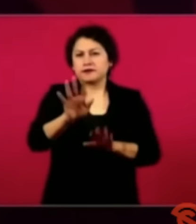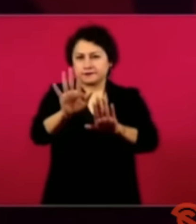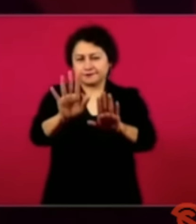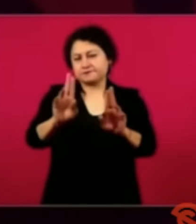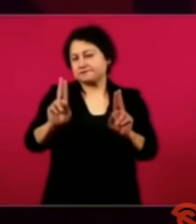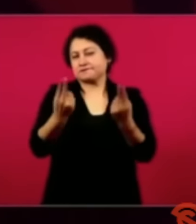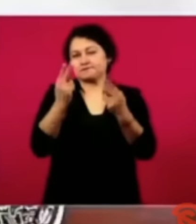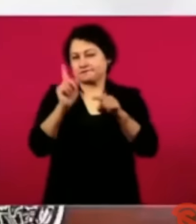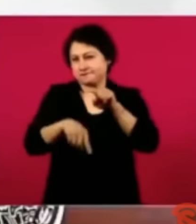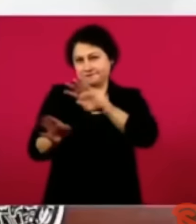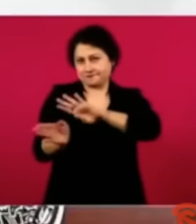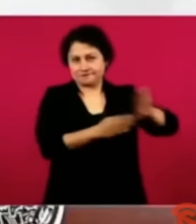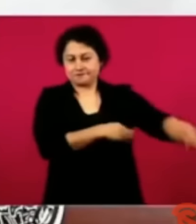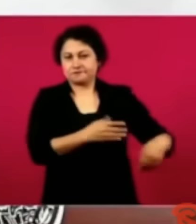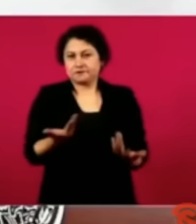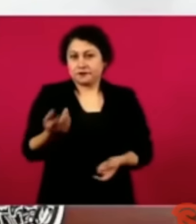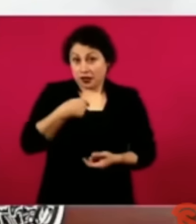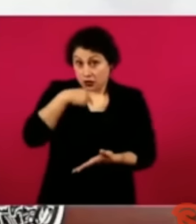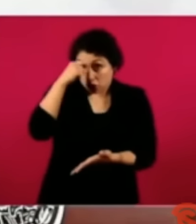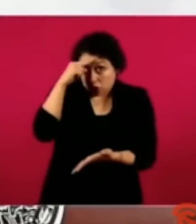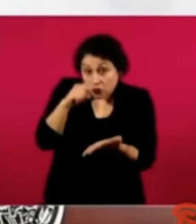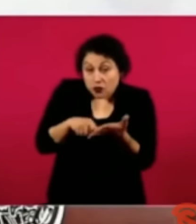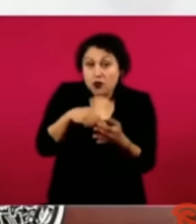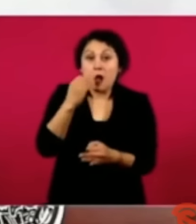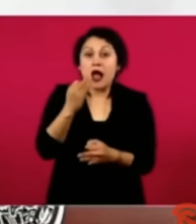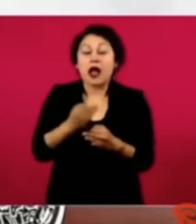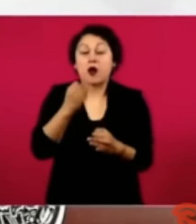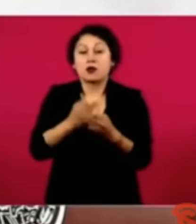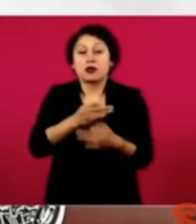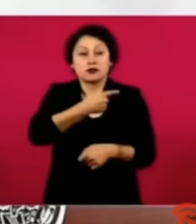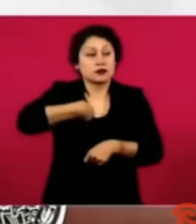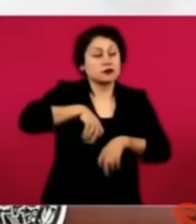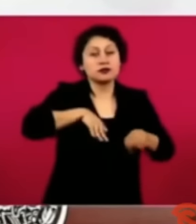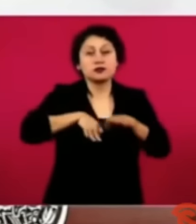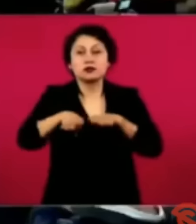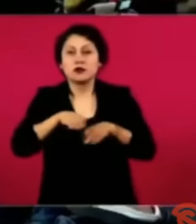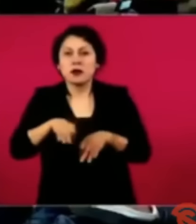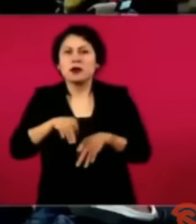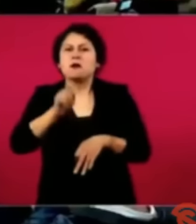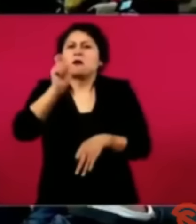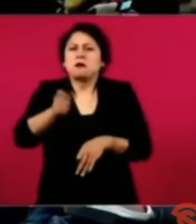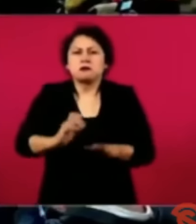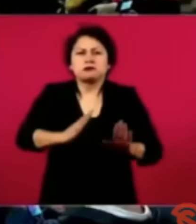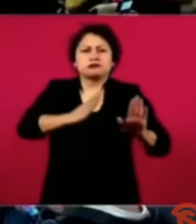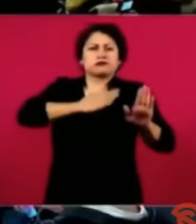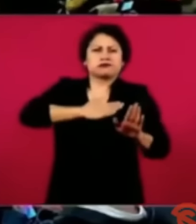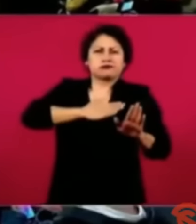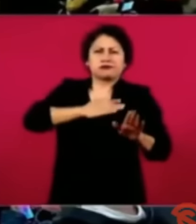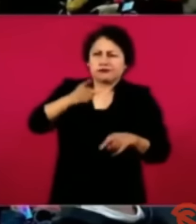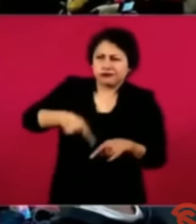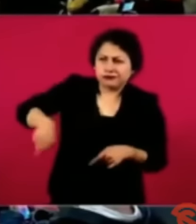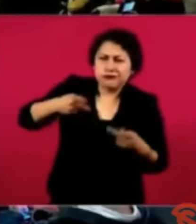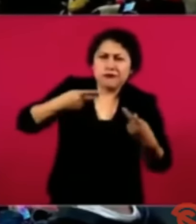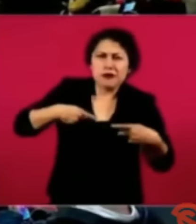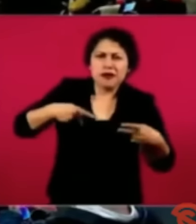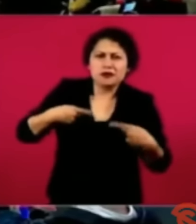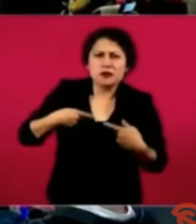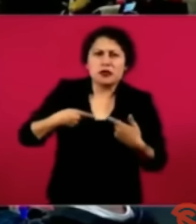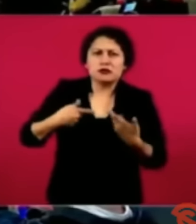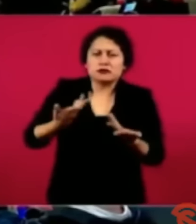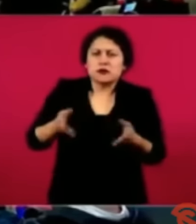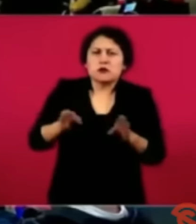a ese compromiso con la gente. Hablarles con la verdad, aunque les digamos abiertamente que es nuestra verdad.